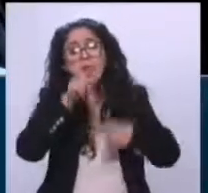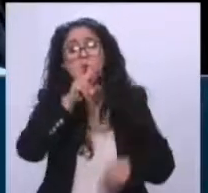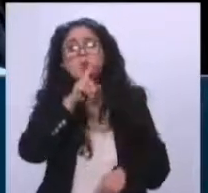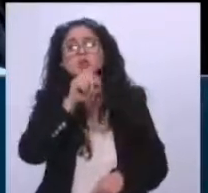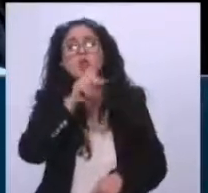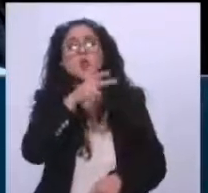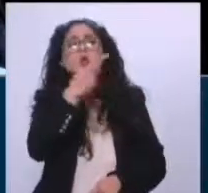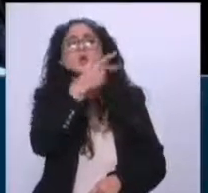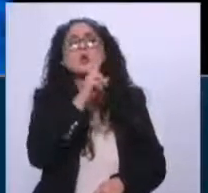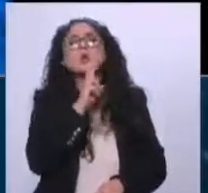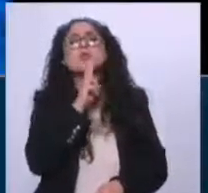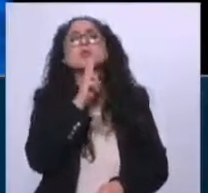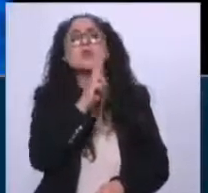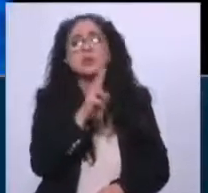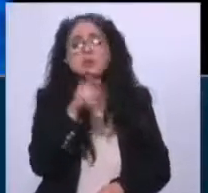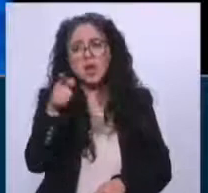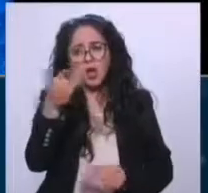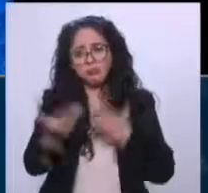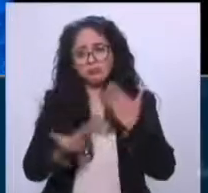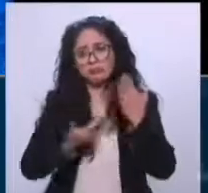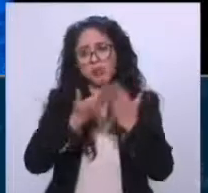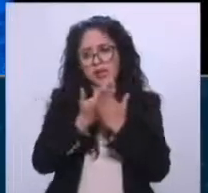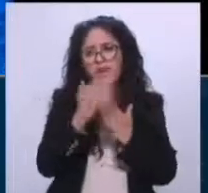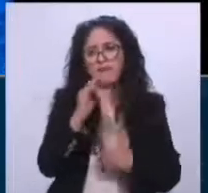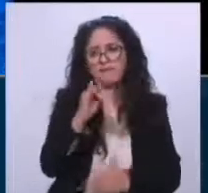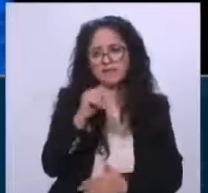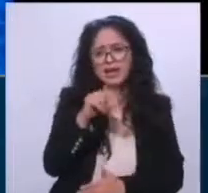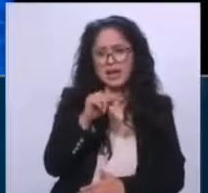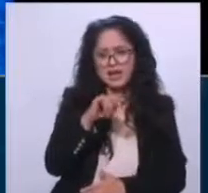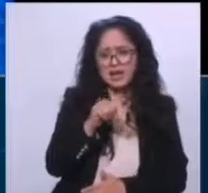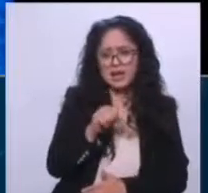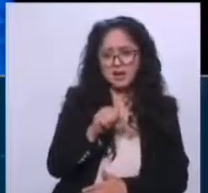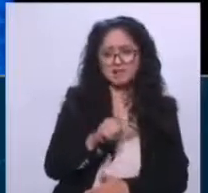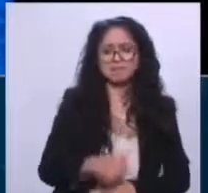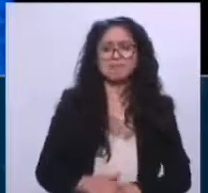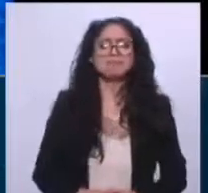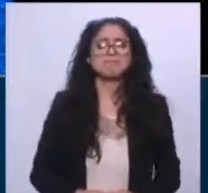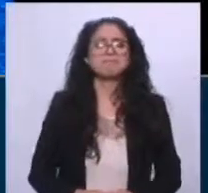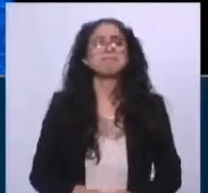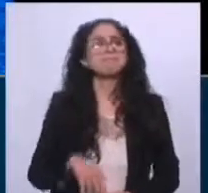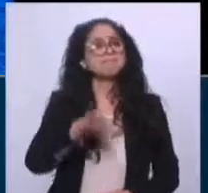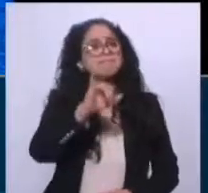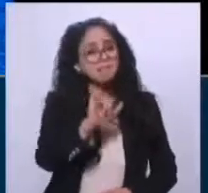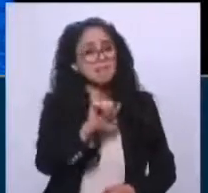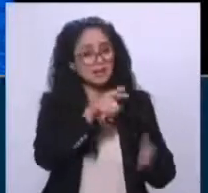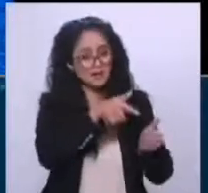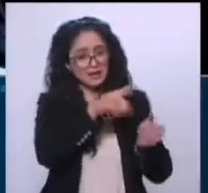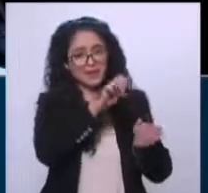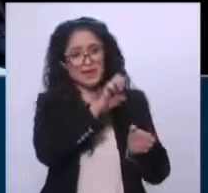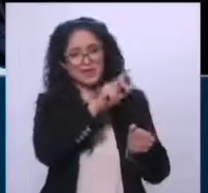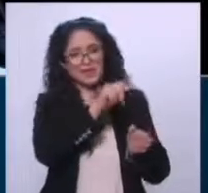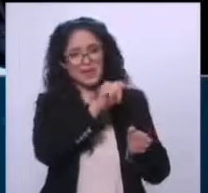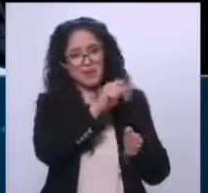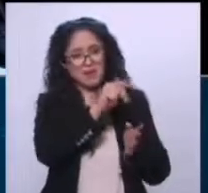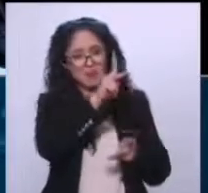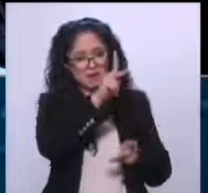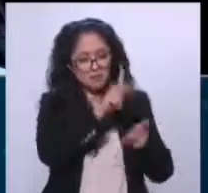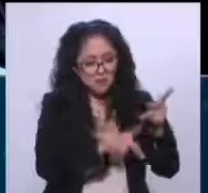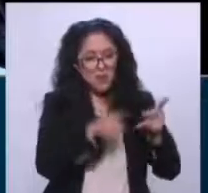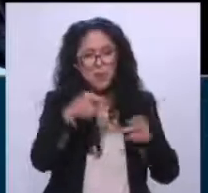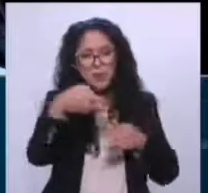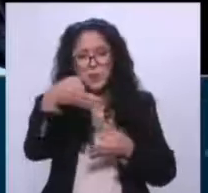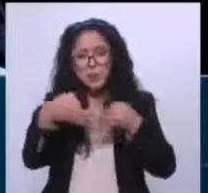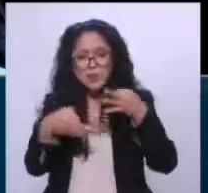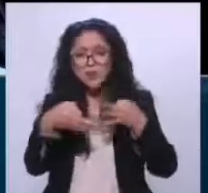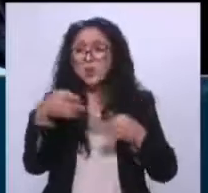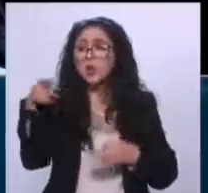de lo que está planteando la Fiscalía. Es correcto, porque en caso de continuar la etapa intermedia y aperturar ya la etapa de juicio, ya no podría optar por alguno